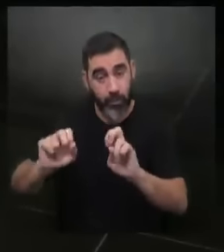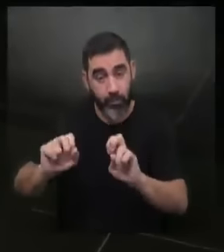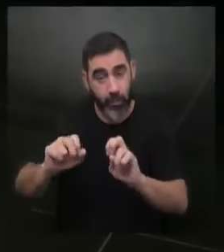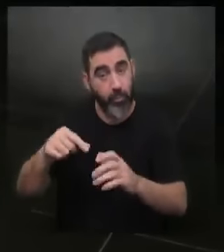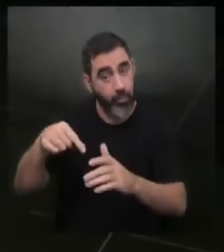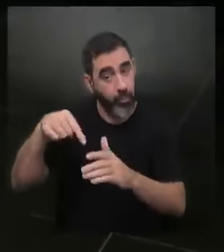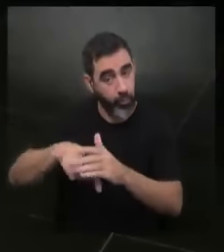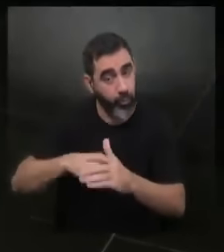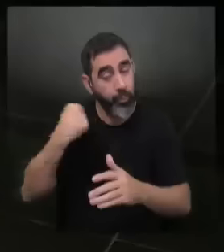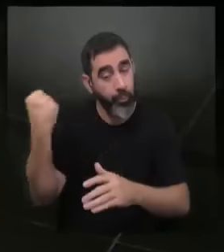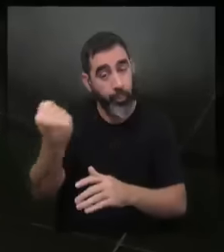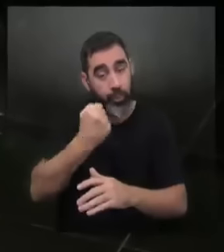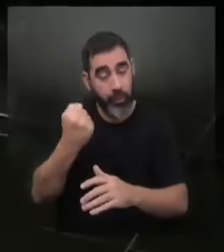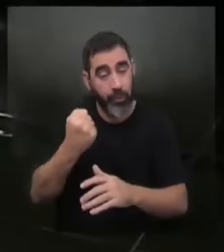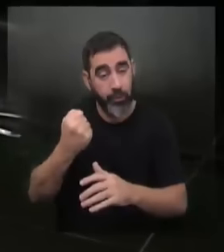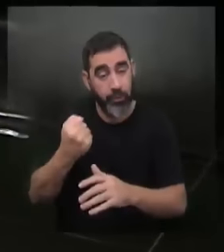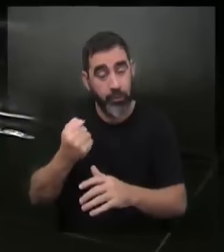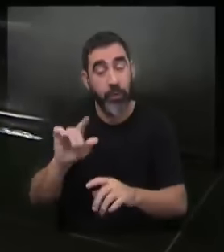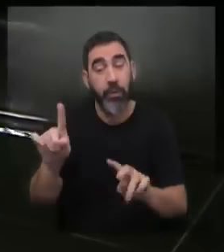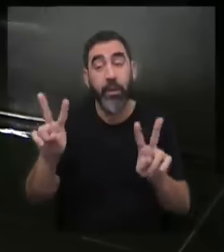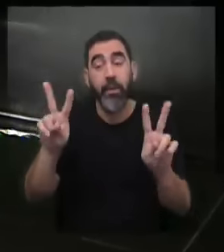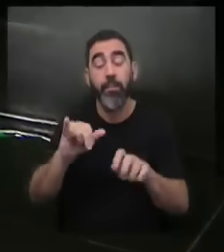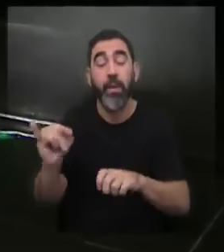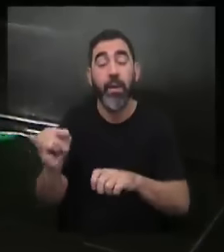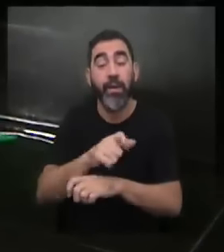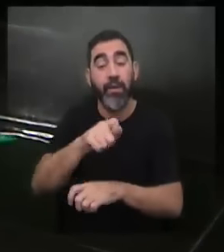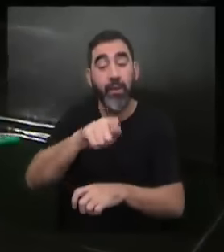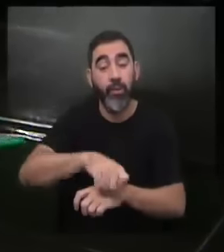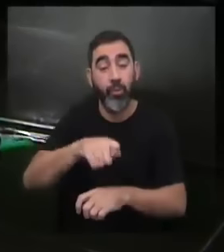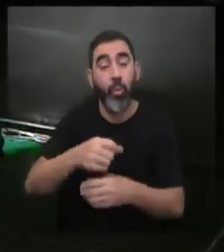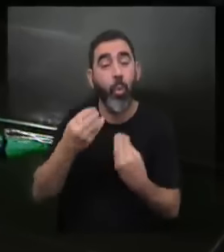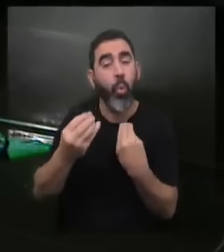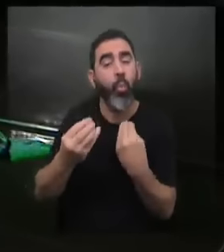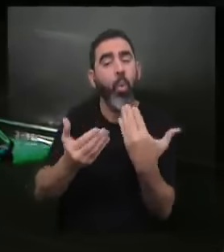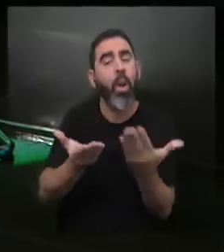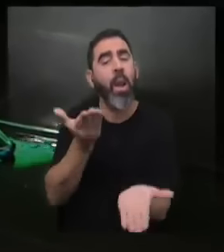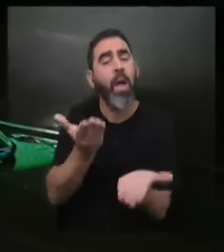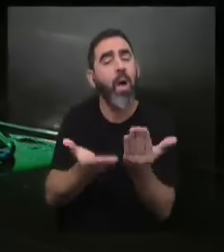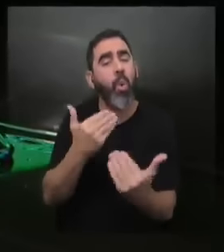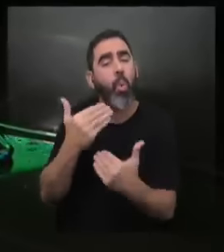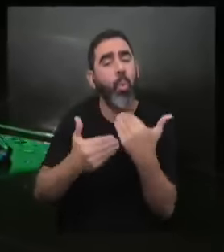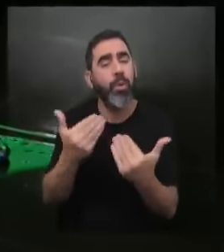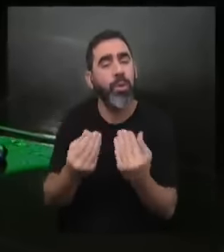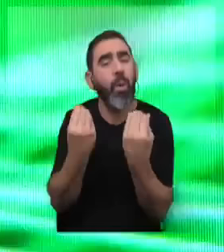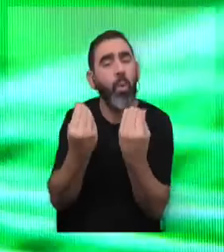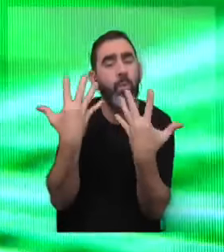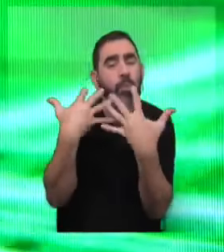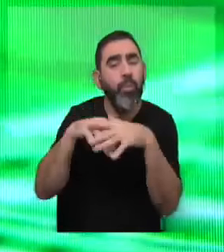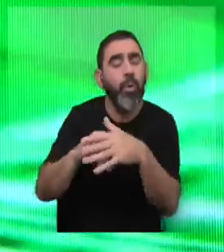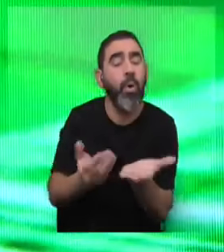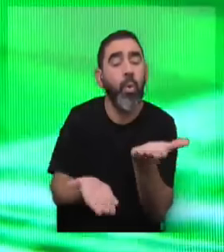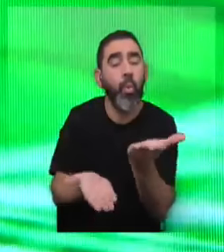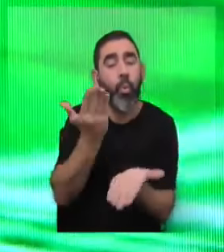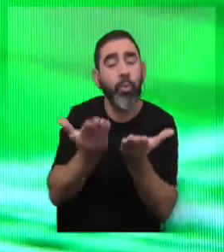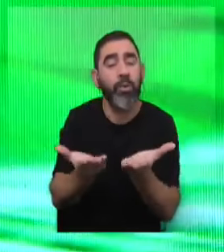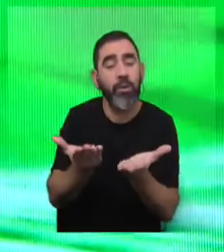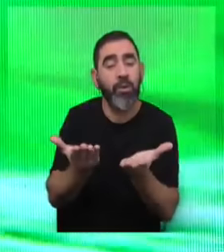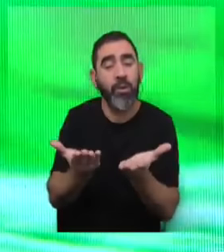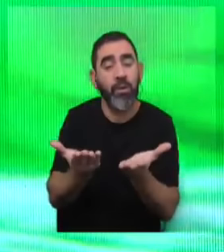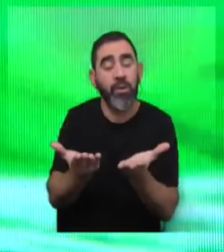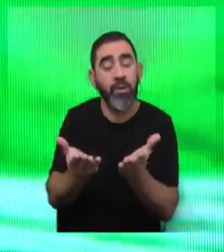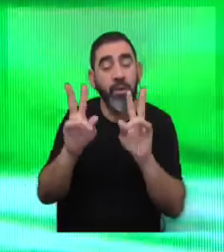profundo en el tratamiento de la institución judicial Cómo funciona la justicia Y cómo se Integra la justicia a un